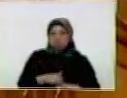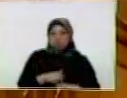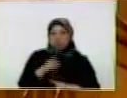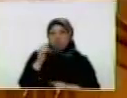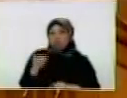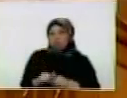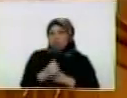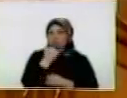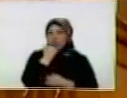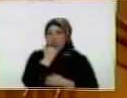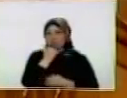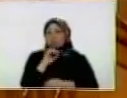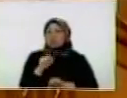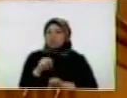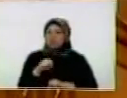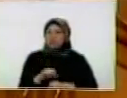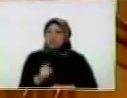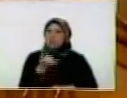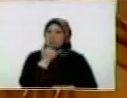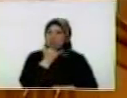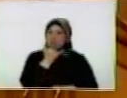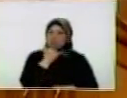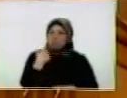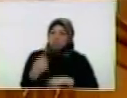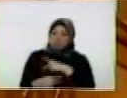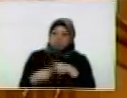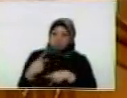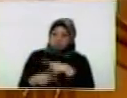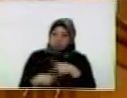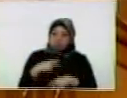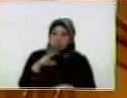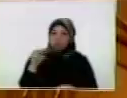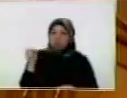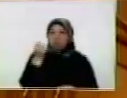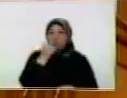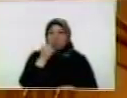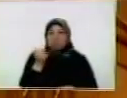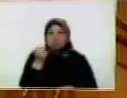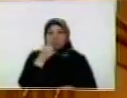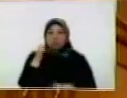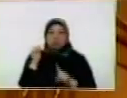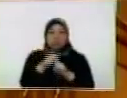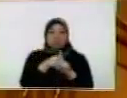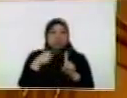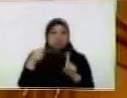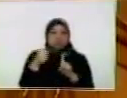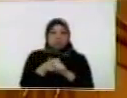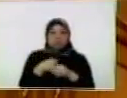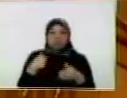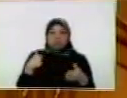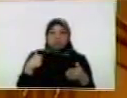cometido. Sí, hemos cometido errores. Pero este es un proceso, compañeros, son 20 años, pero de lucha, de enfrentamiento contra el imperio.